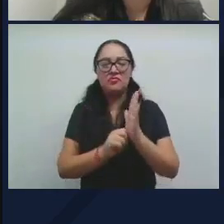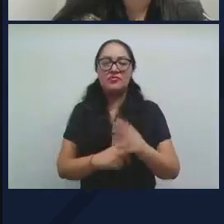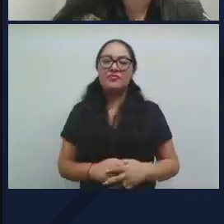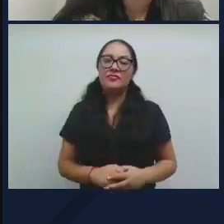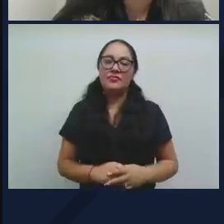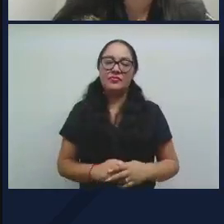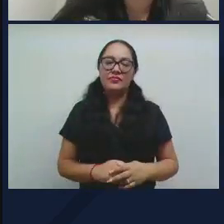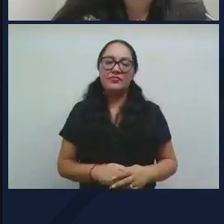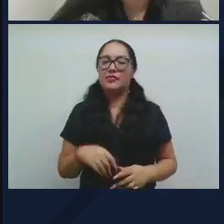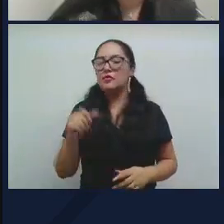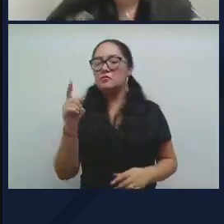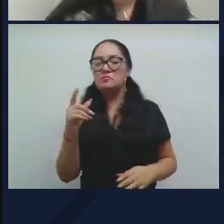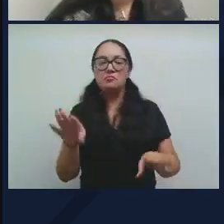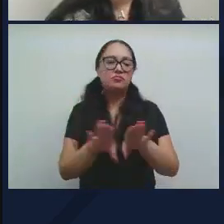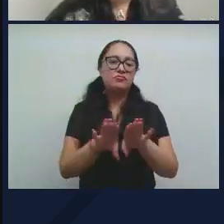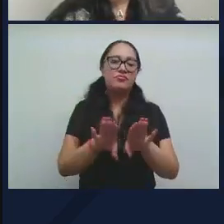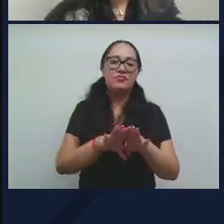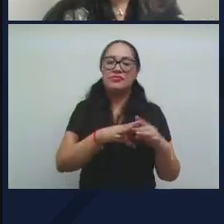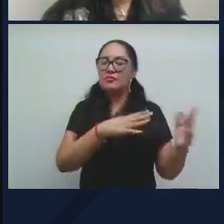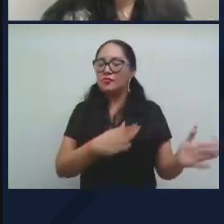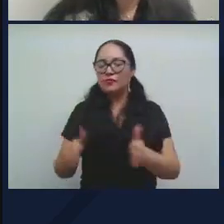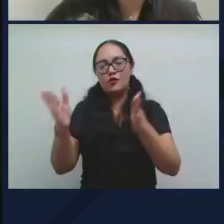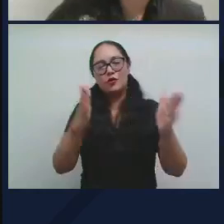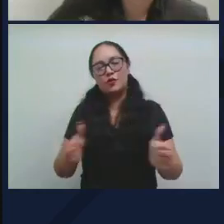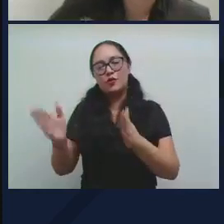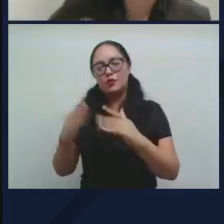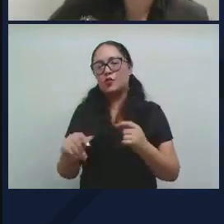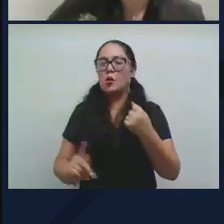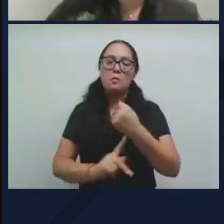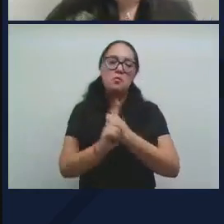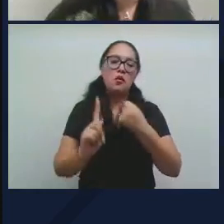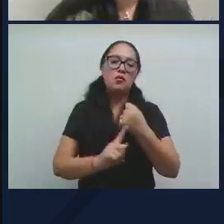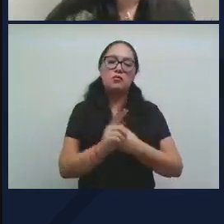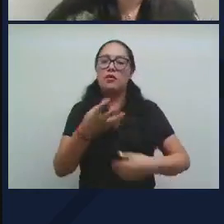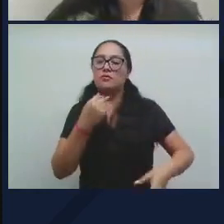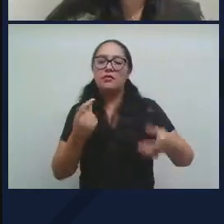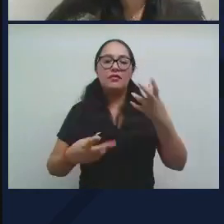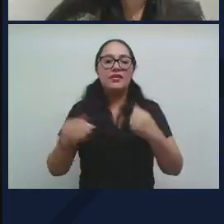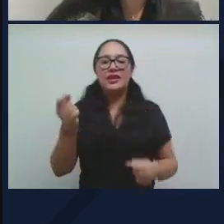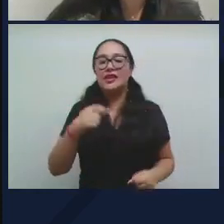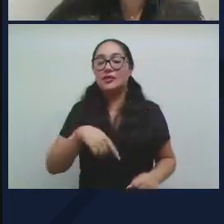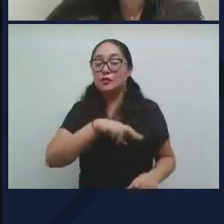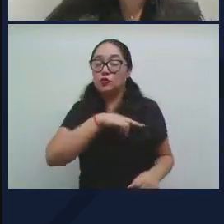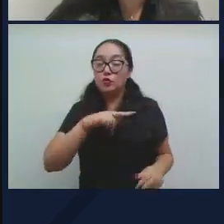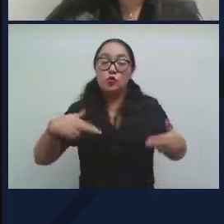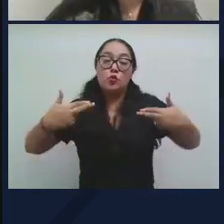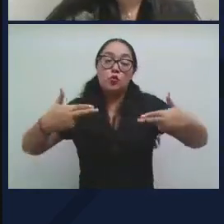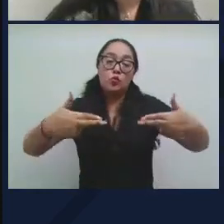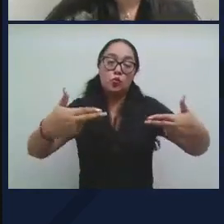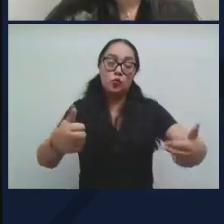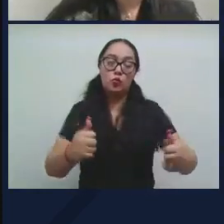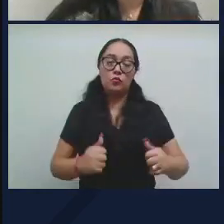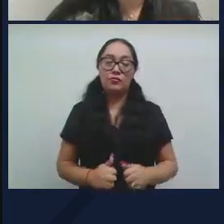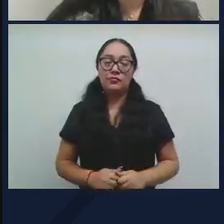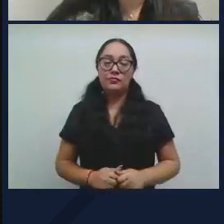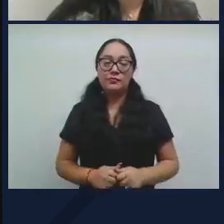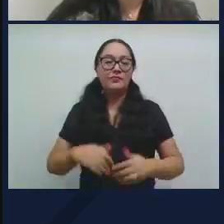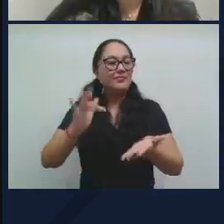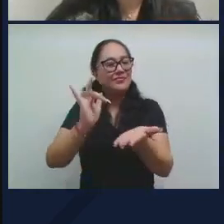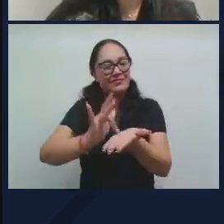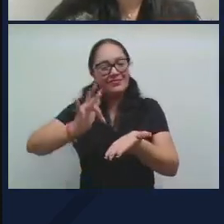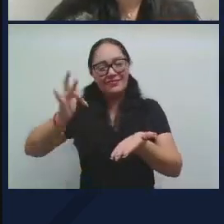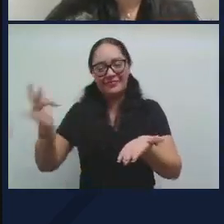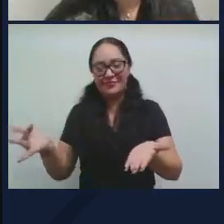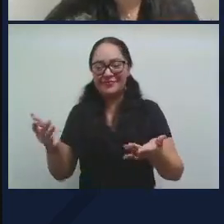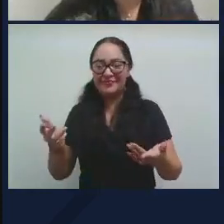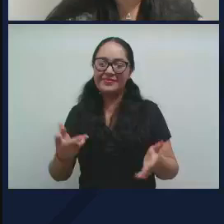no dejar problemas para los que en dado momento quedarían y serían las y los herederos. Pues muchísimas gracias nuevamente, maestra